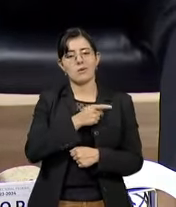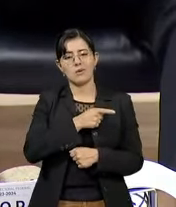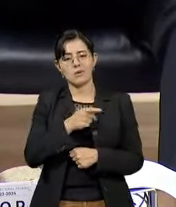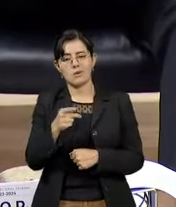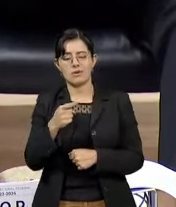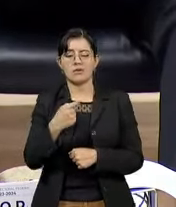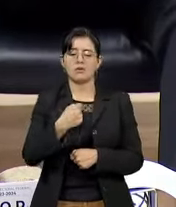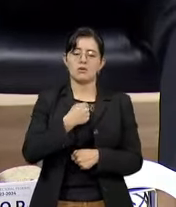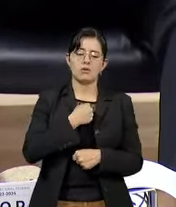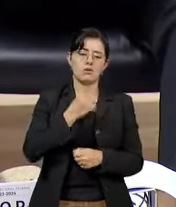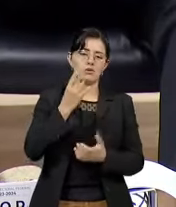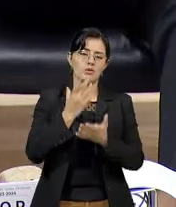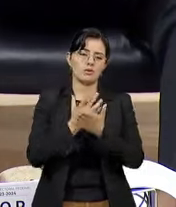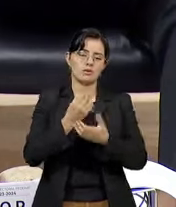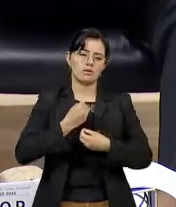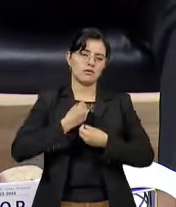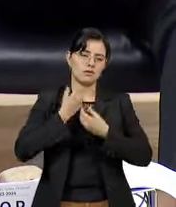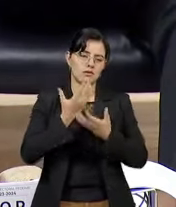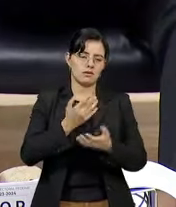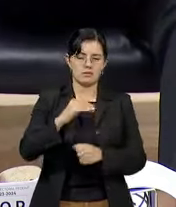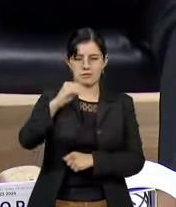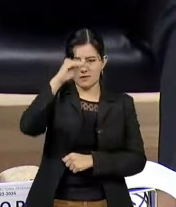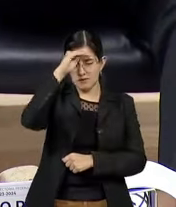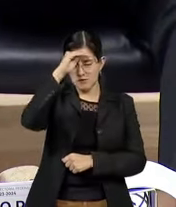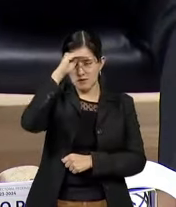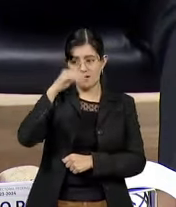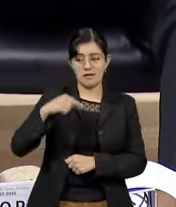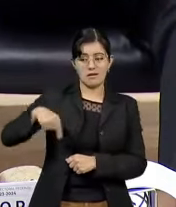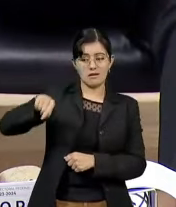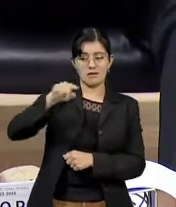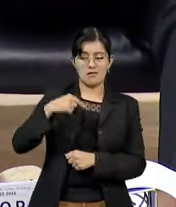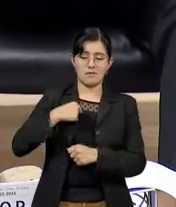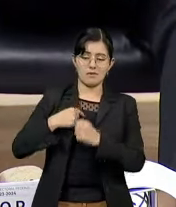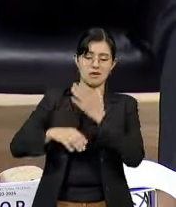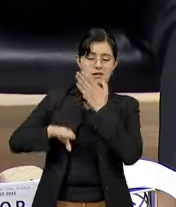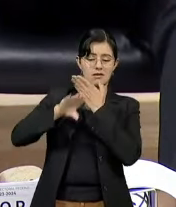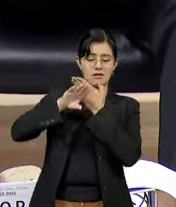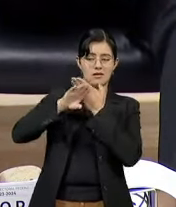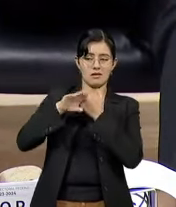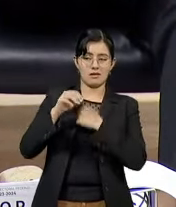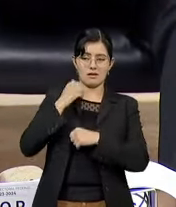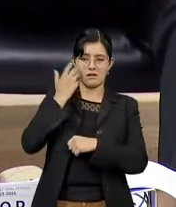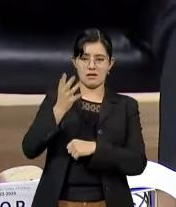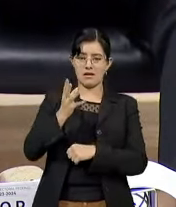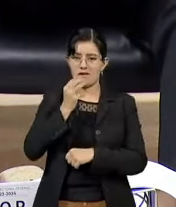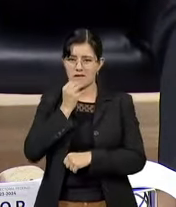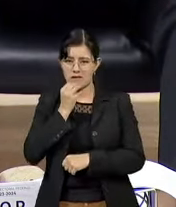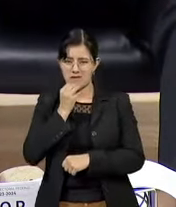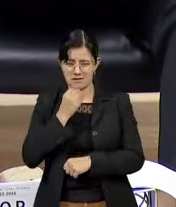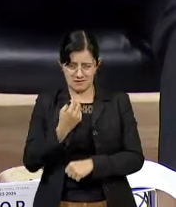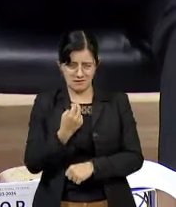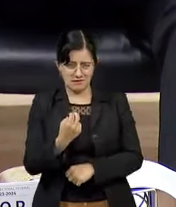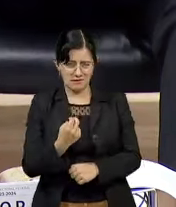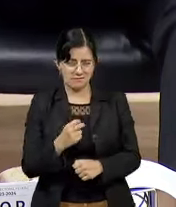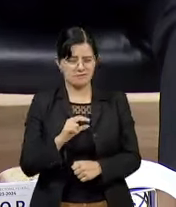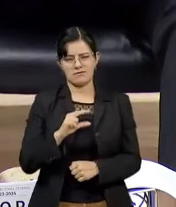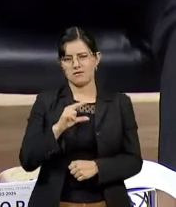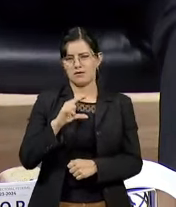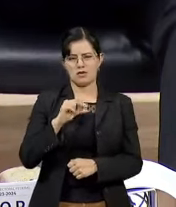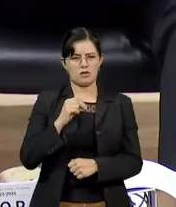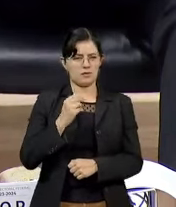solo expresa lo que piensa y que nosotros lo queremos censurar de ninguna manera lo que pedimos es